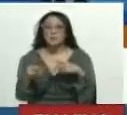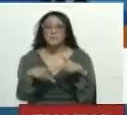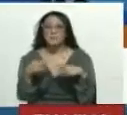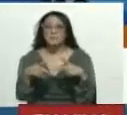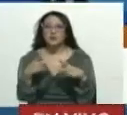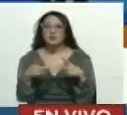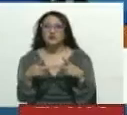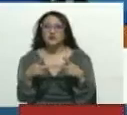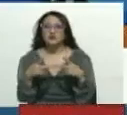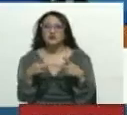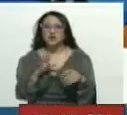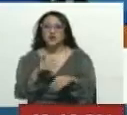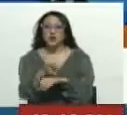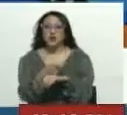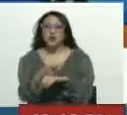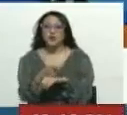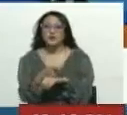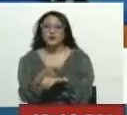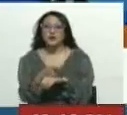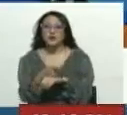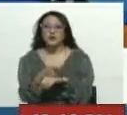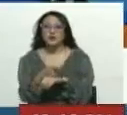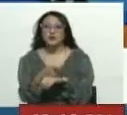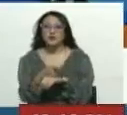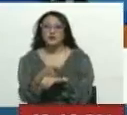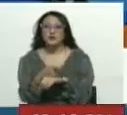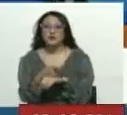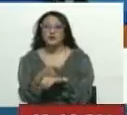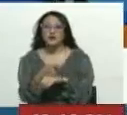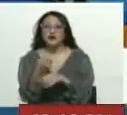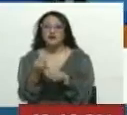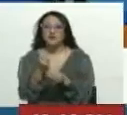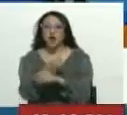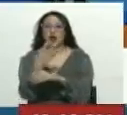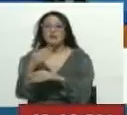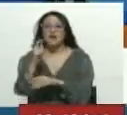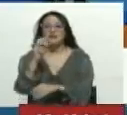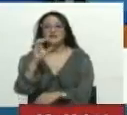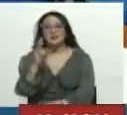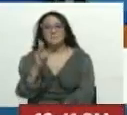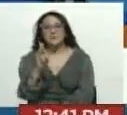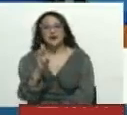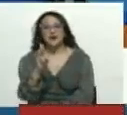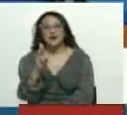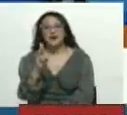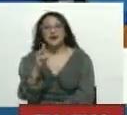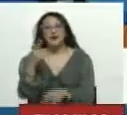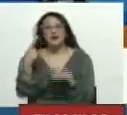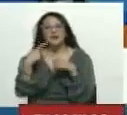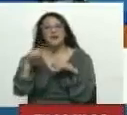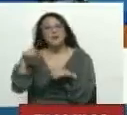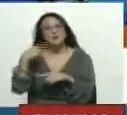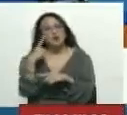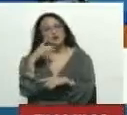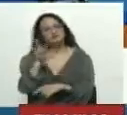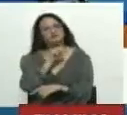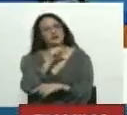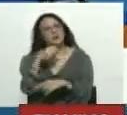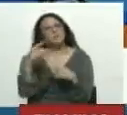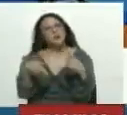de los gobiernos que se conformó ahora el alba tcp pero luego nos dimos cuenta que el proceso